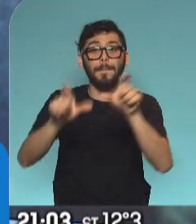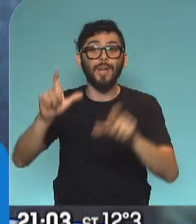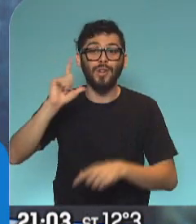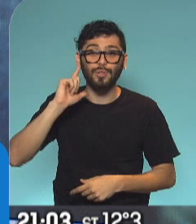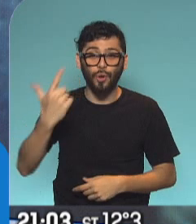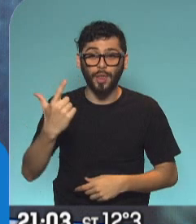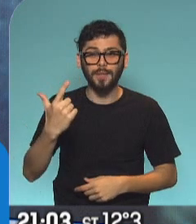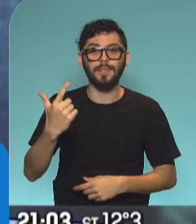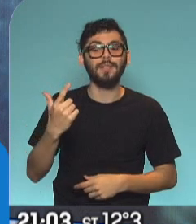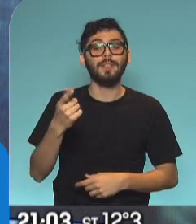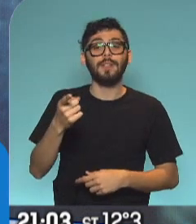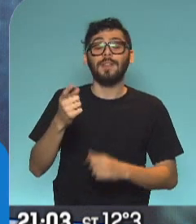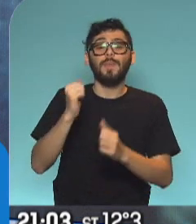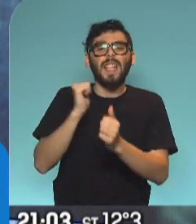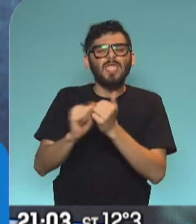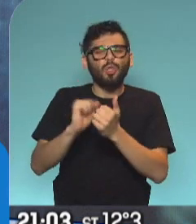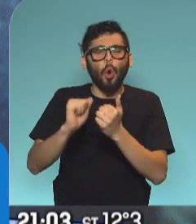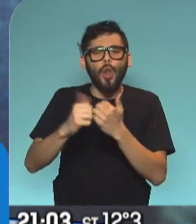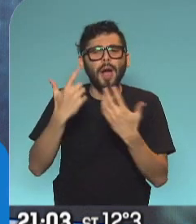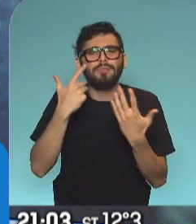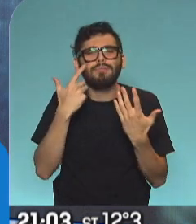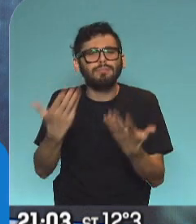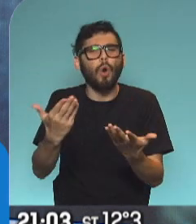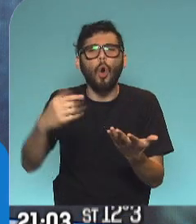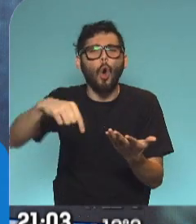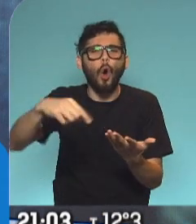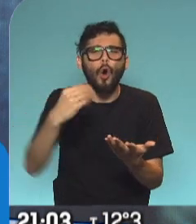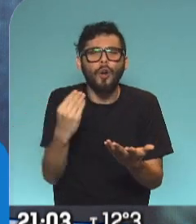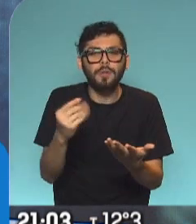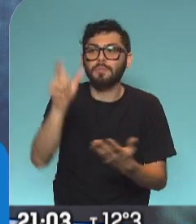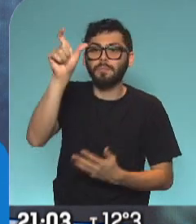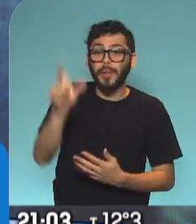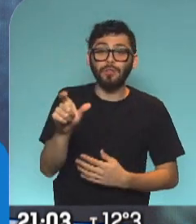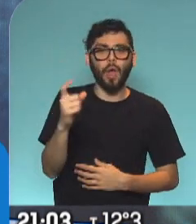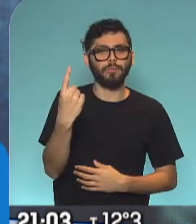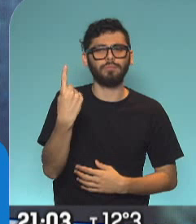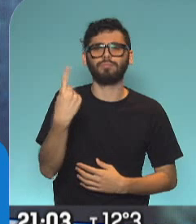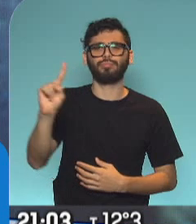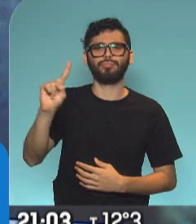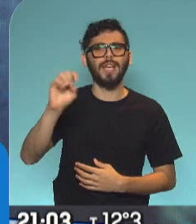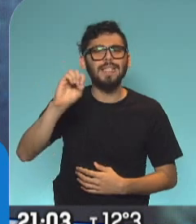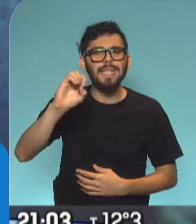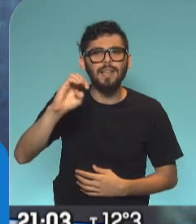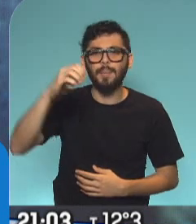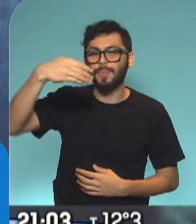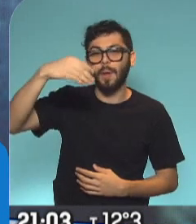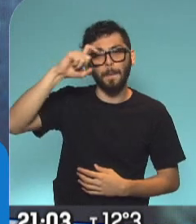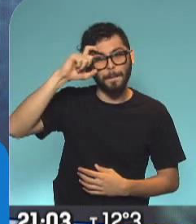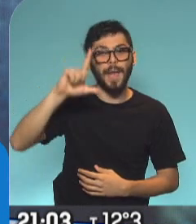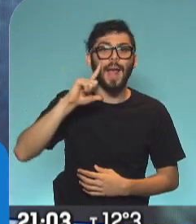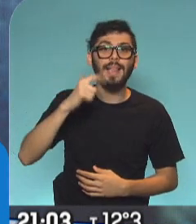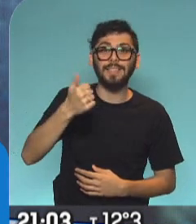Sordas y la historia que les vamos a contar hoy tiene que ver con un personaje singular. Se llama Melissa